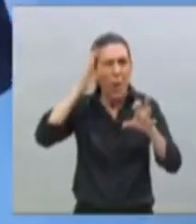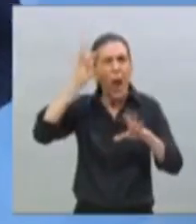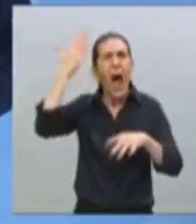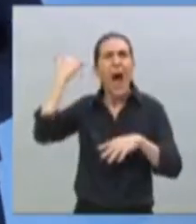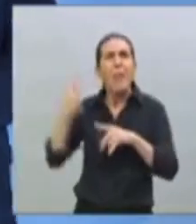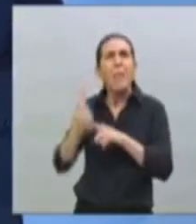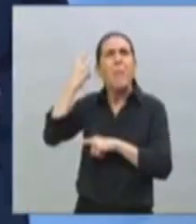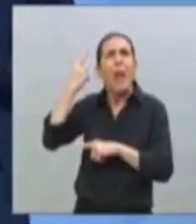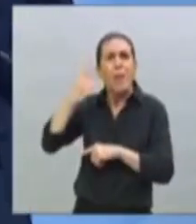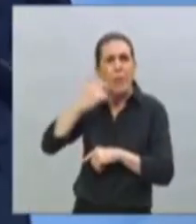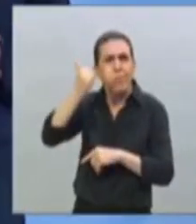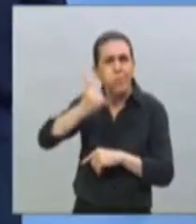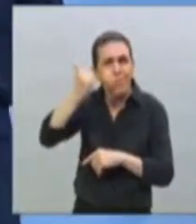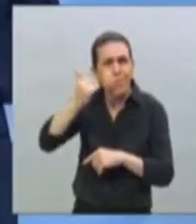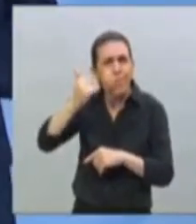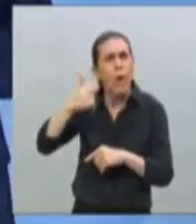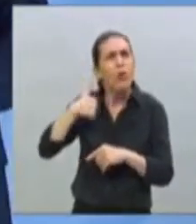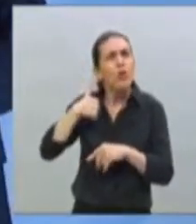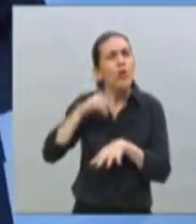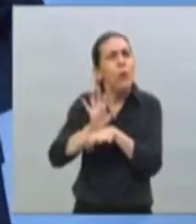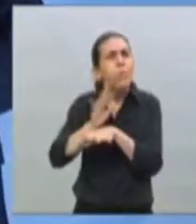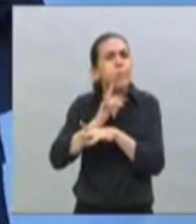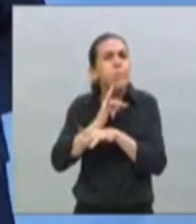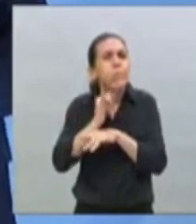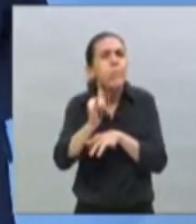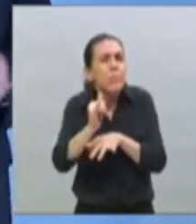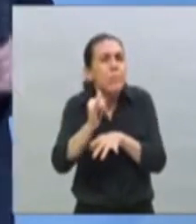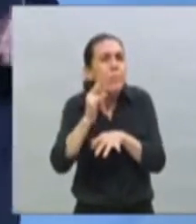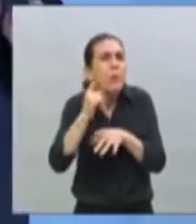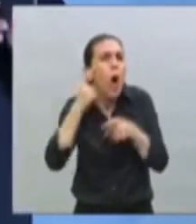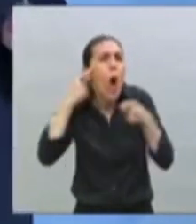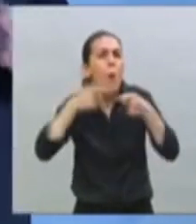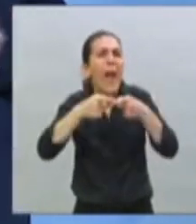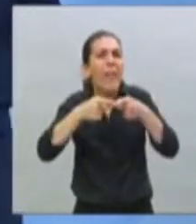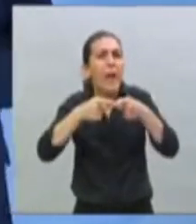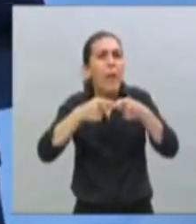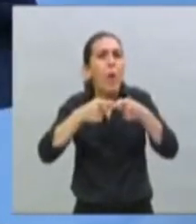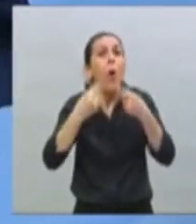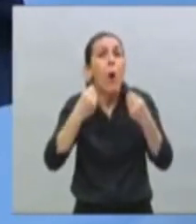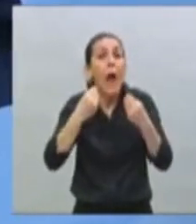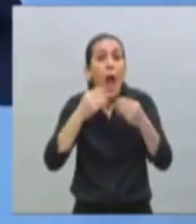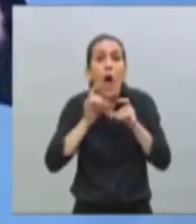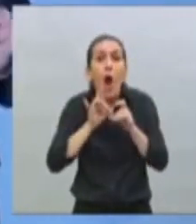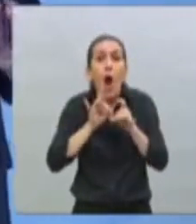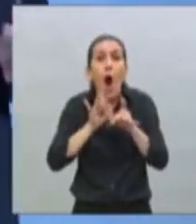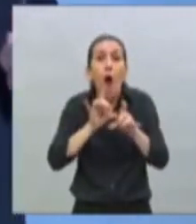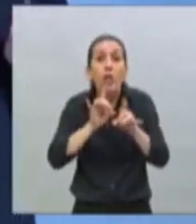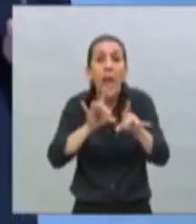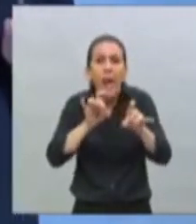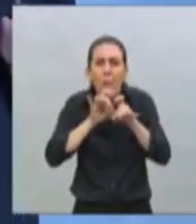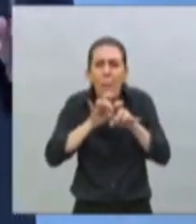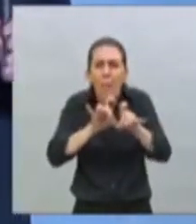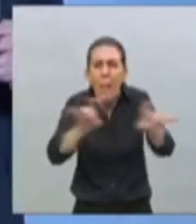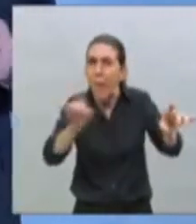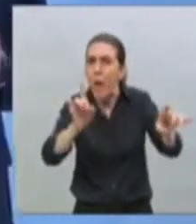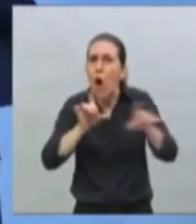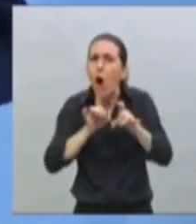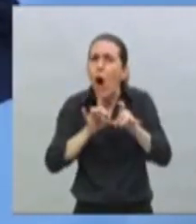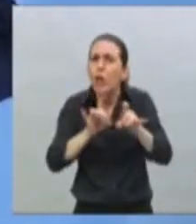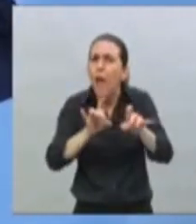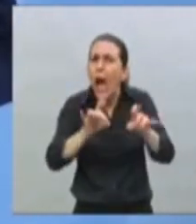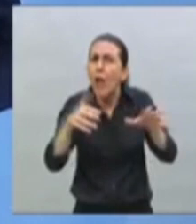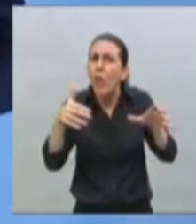hablamos que yo les propuse un objetivo, hacer más lento el contagio, en la medida que el contagio se hiciera